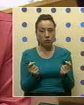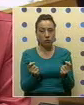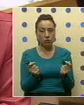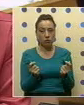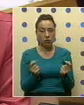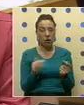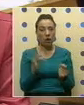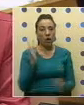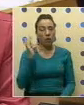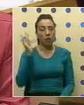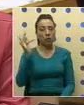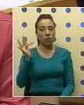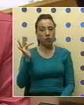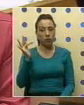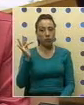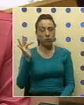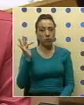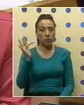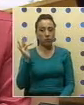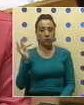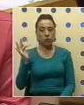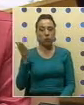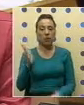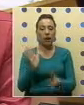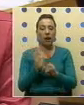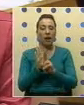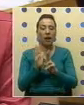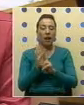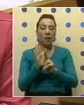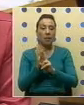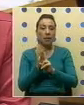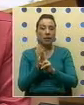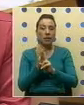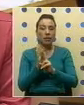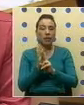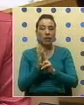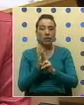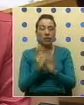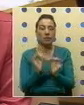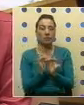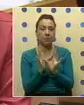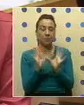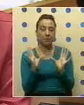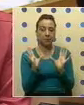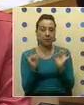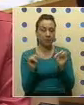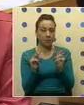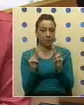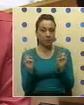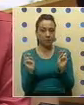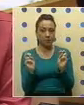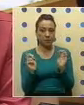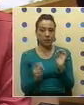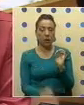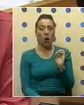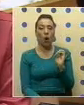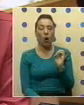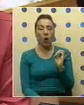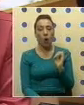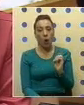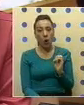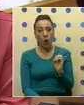en el futuro, dado en que el reglamento, como se va a dictar, aclare esos puntos o